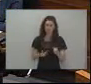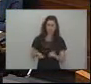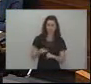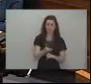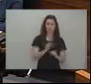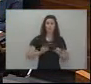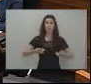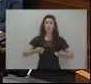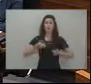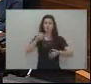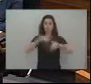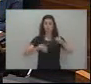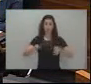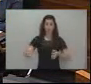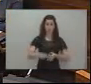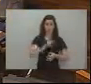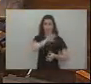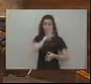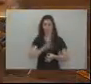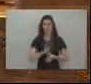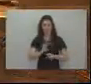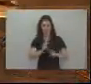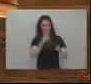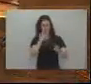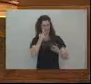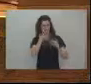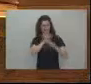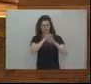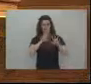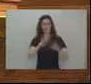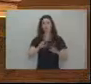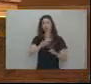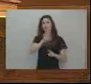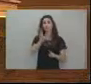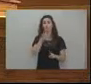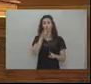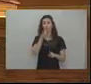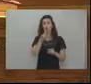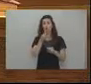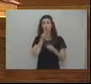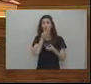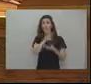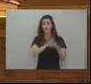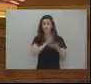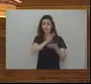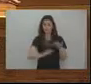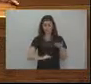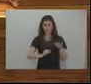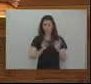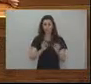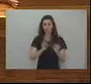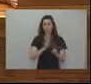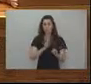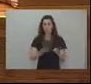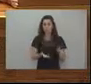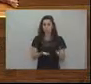procedimiento judicial para algo que nos parecía un secreto a voces. El segundo informe de la Unión Europea era demoledor. Decía que el Gobierno español parecía esperar la